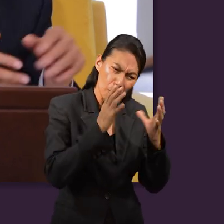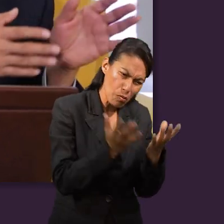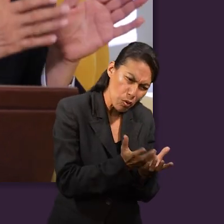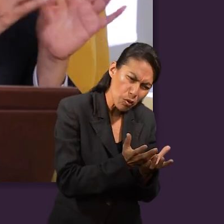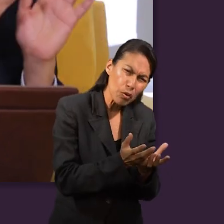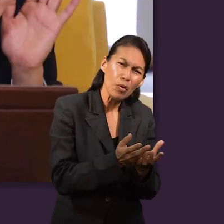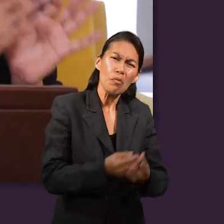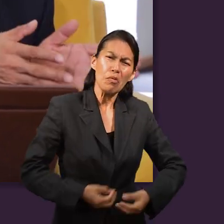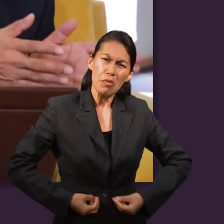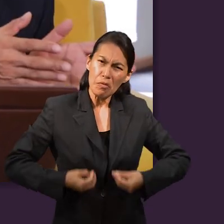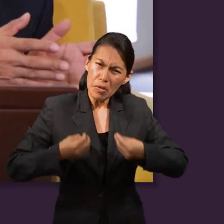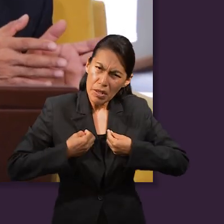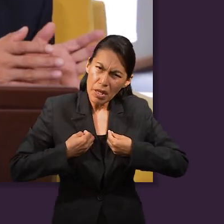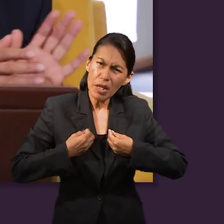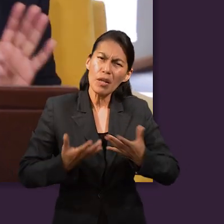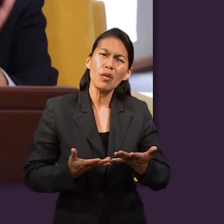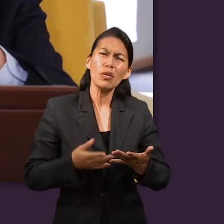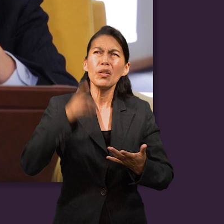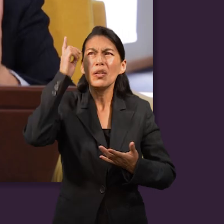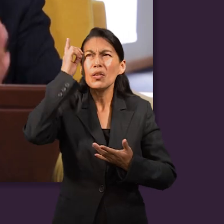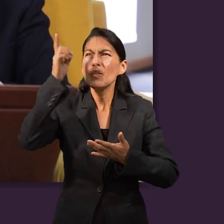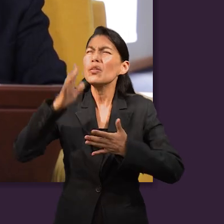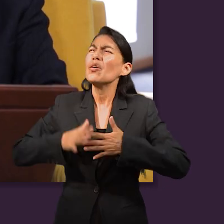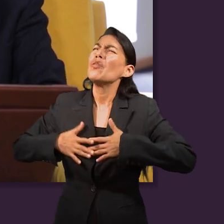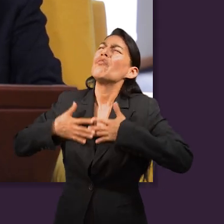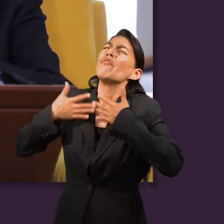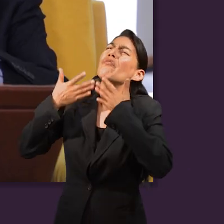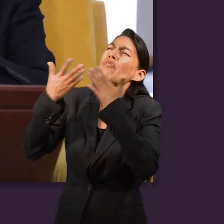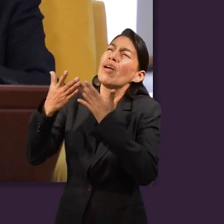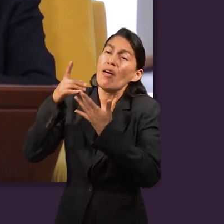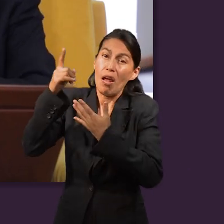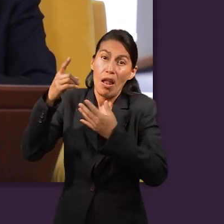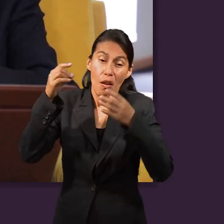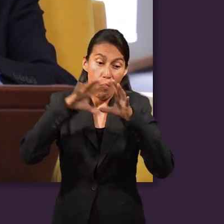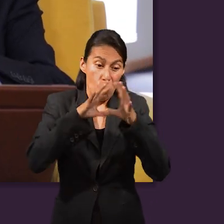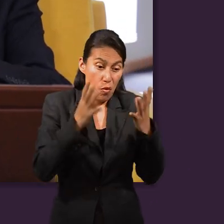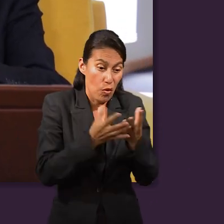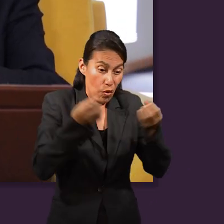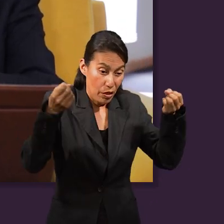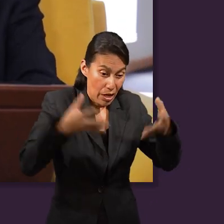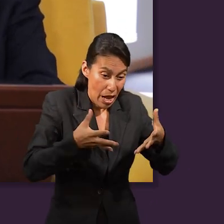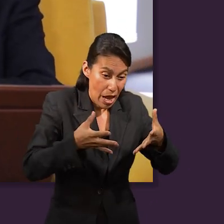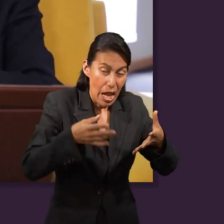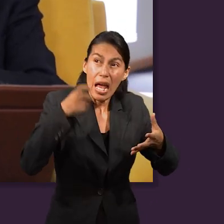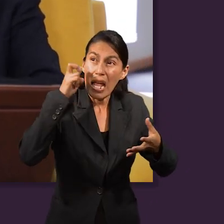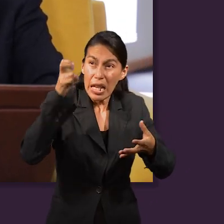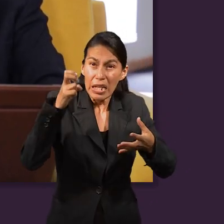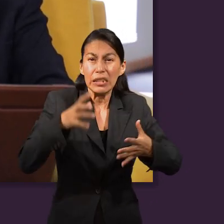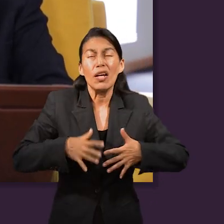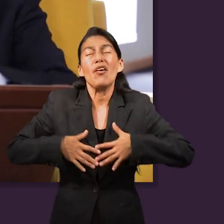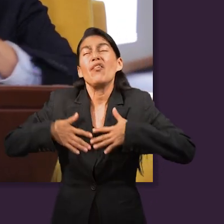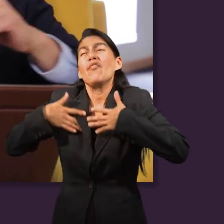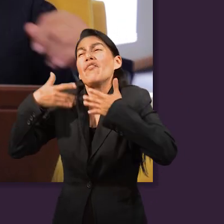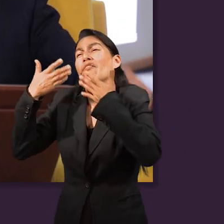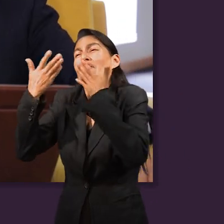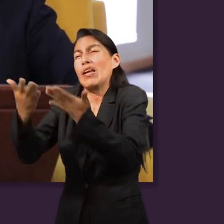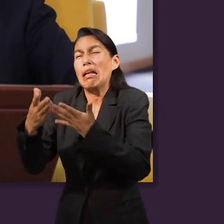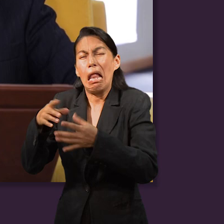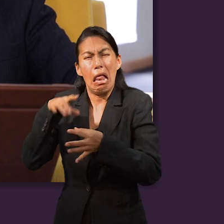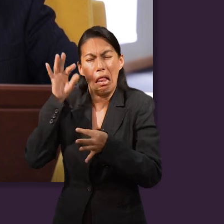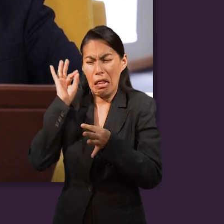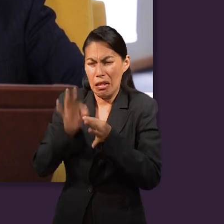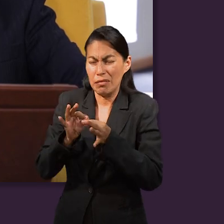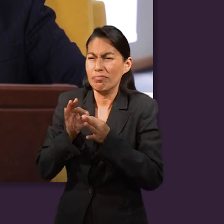personas que vivieron en este mundo que se movieron en este mundo que confiaron en el dios que hizo este mundo y